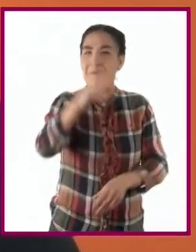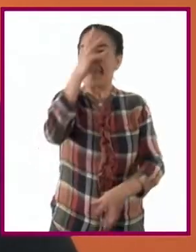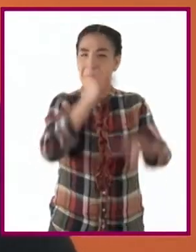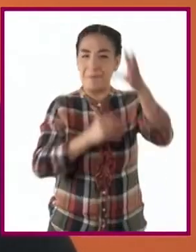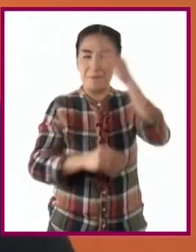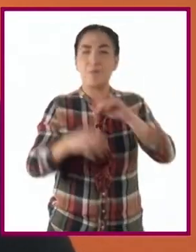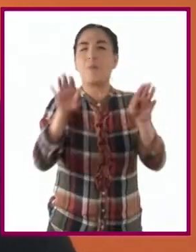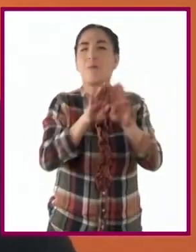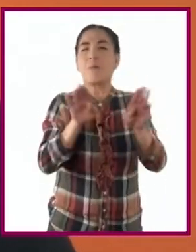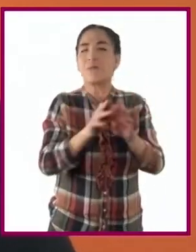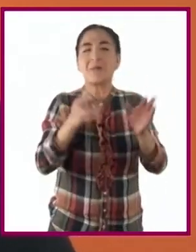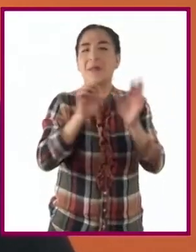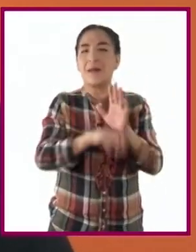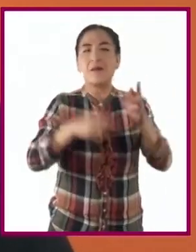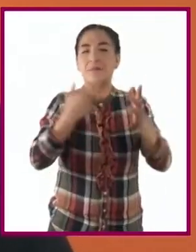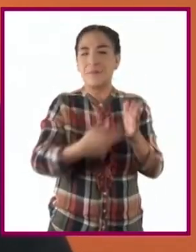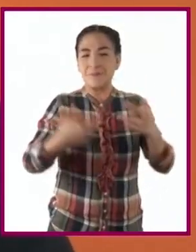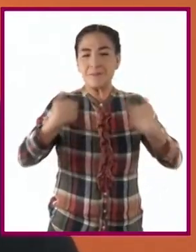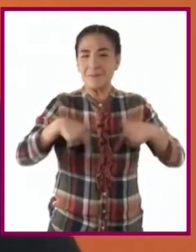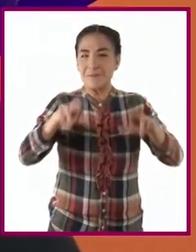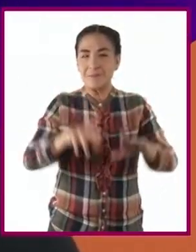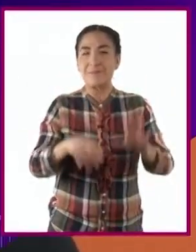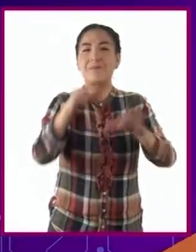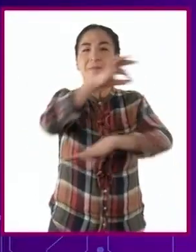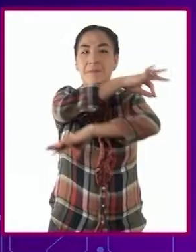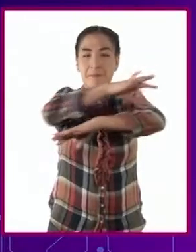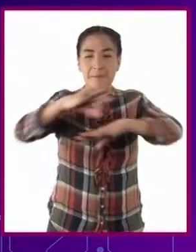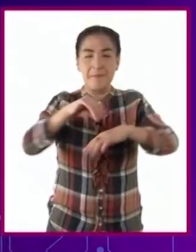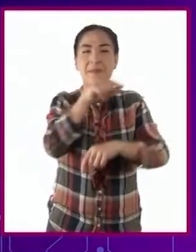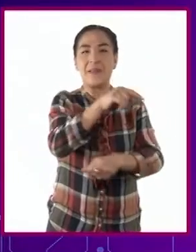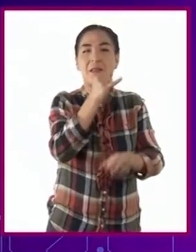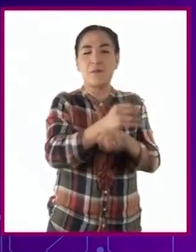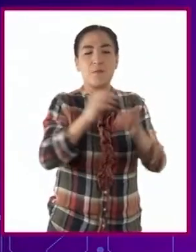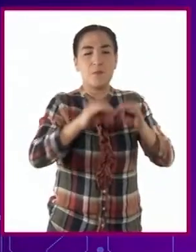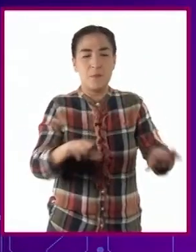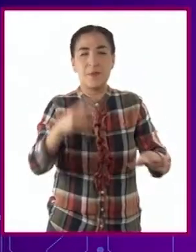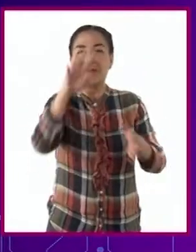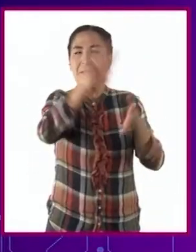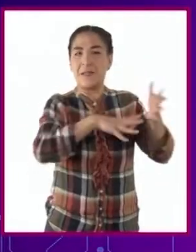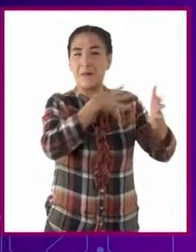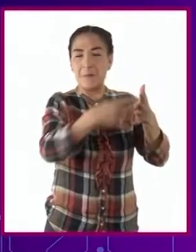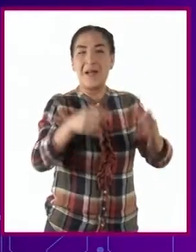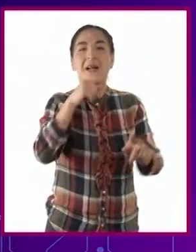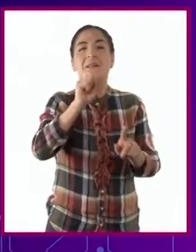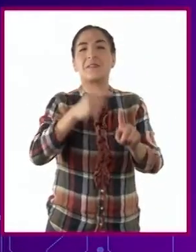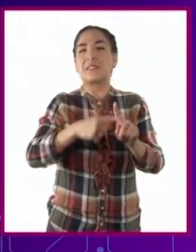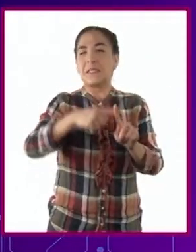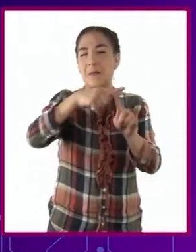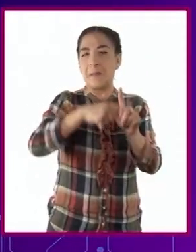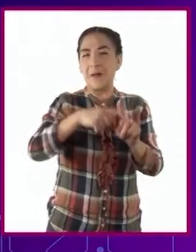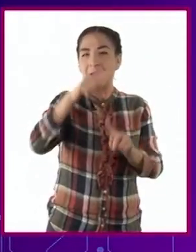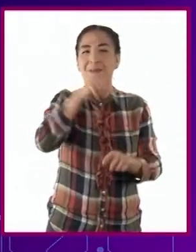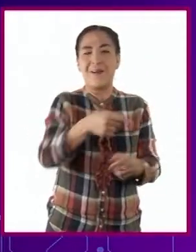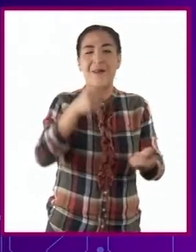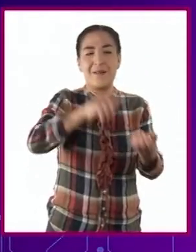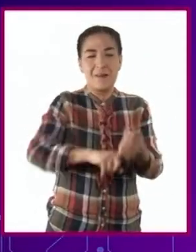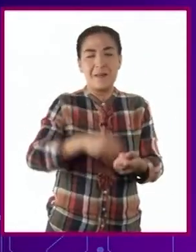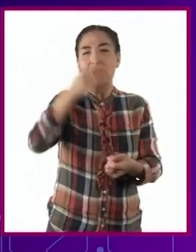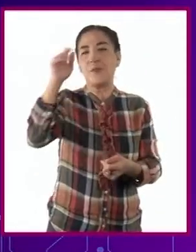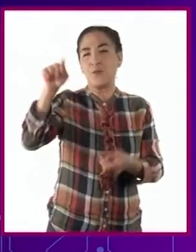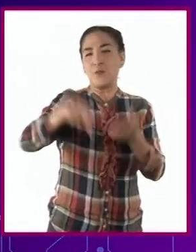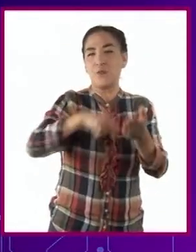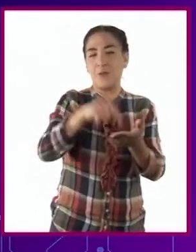Vamos a representar en una gráfica de líneas los datos de la tabla que contiene las temperaturas promedio mensual en la ciudad de